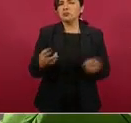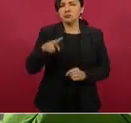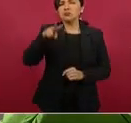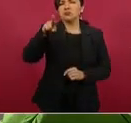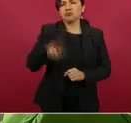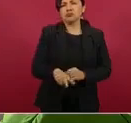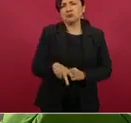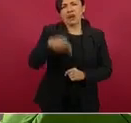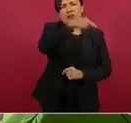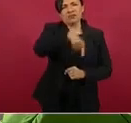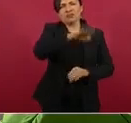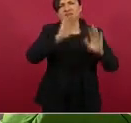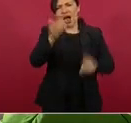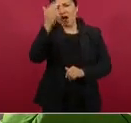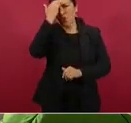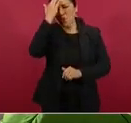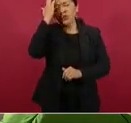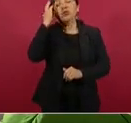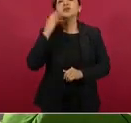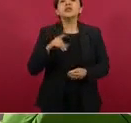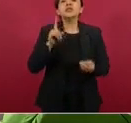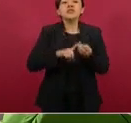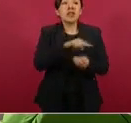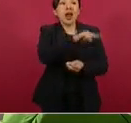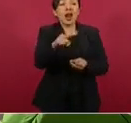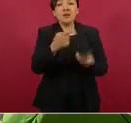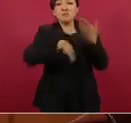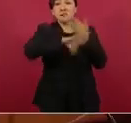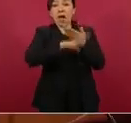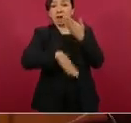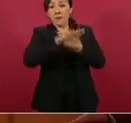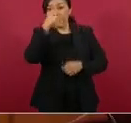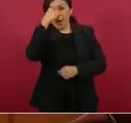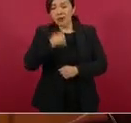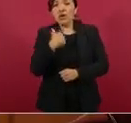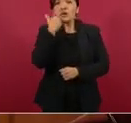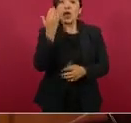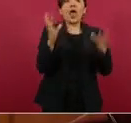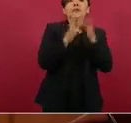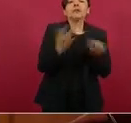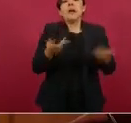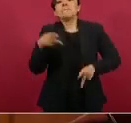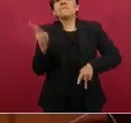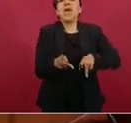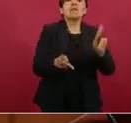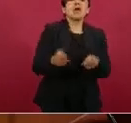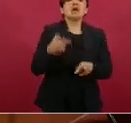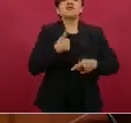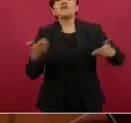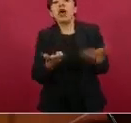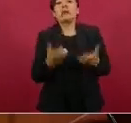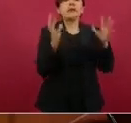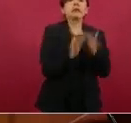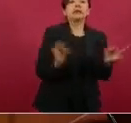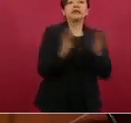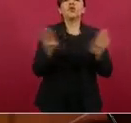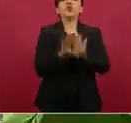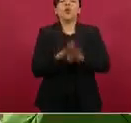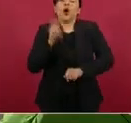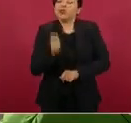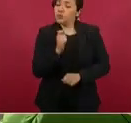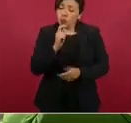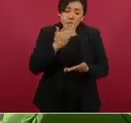lo hemos escuchado, que quienes me acusan tratan de justificar su actuación hablando en nombre de la